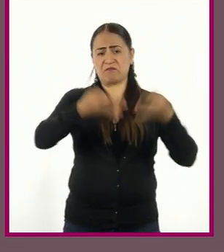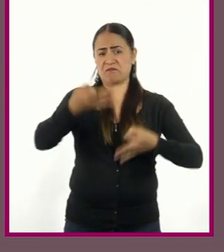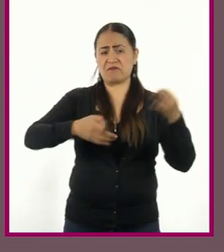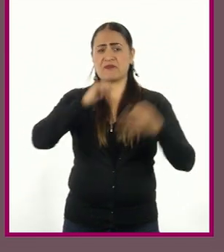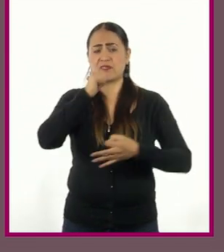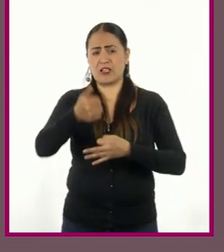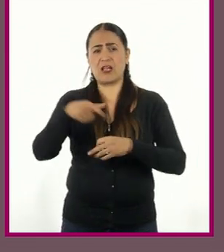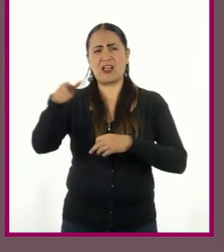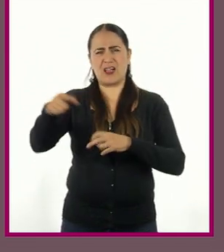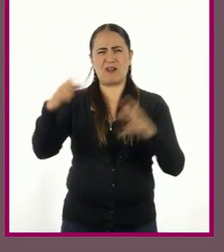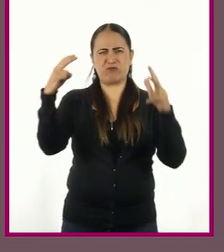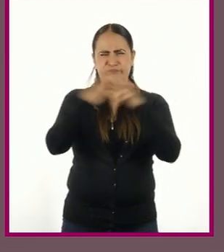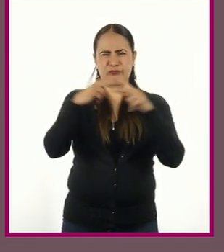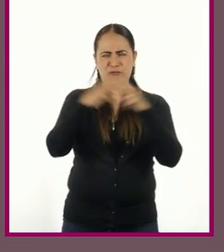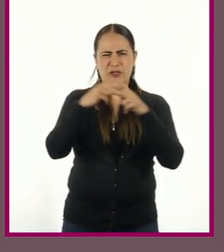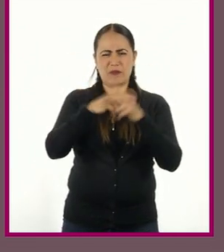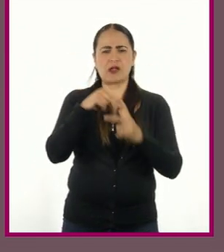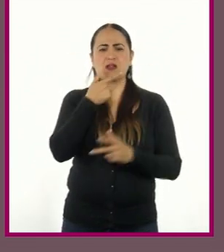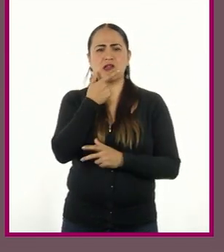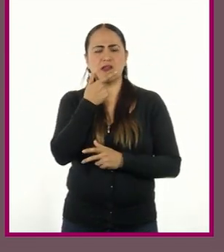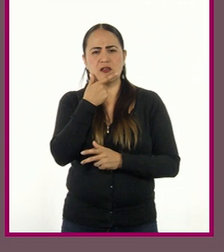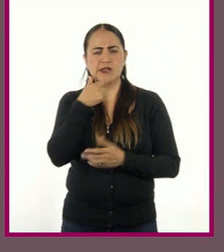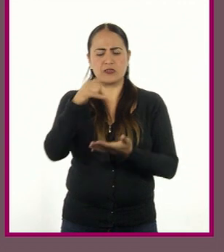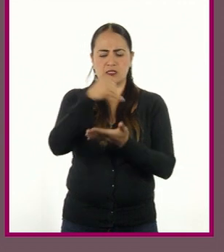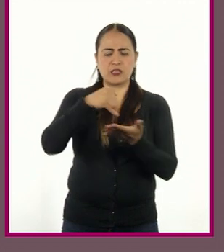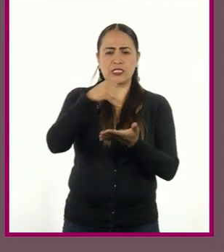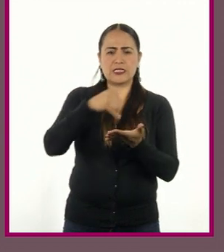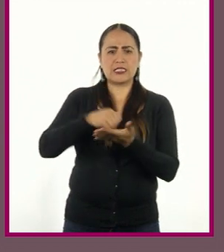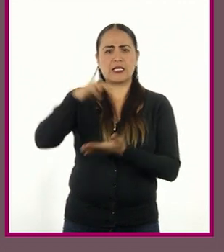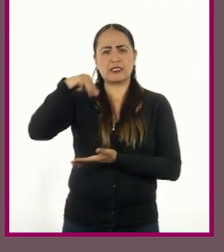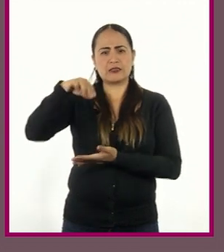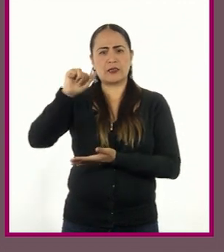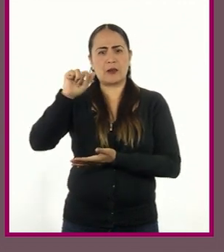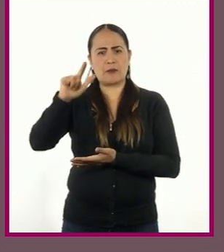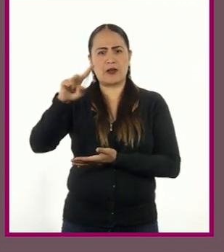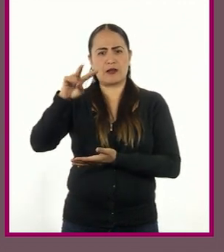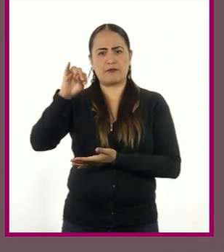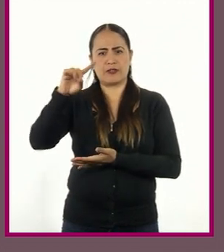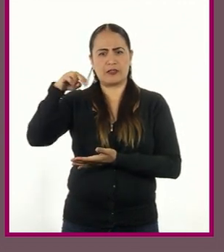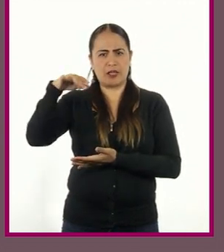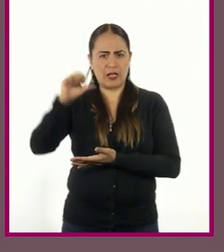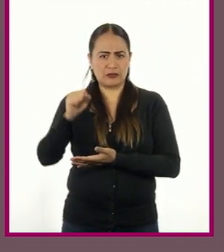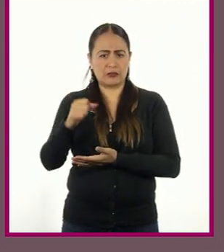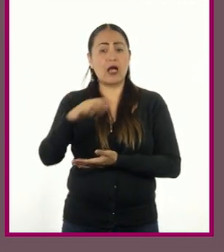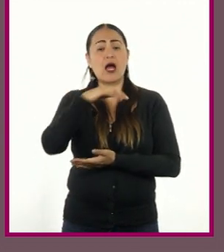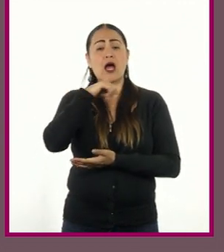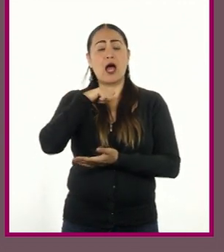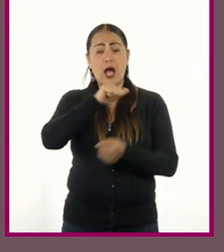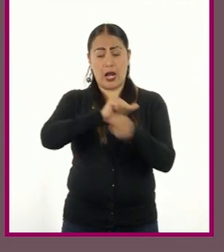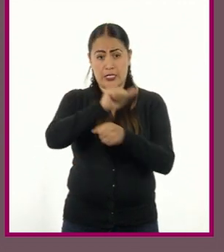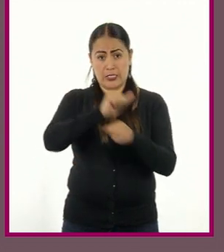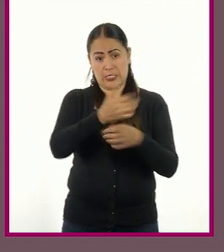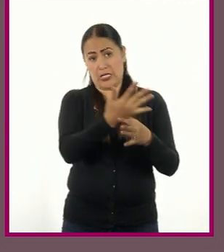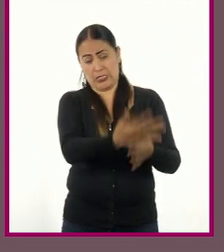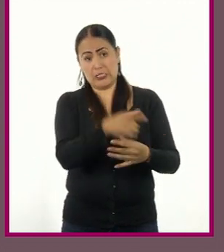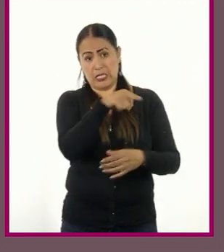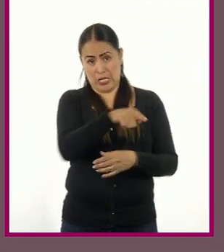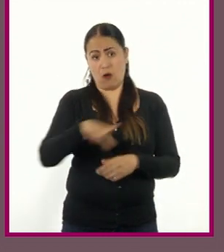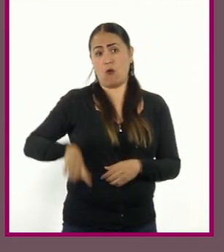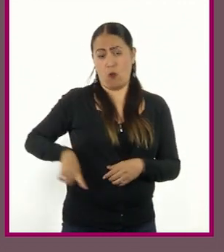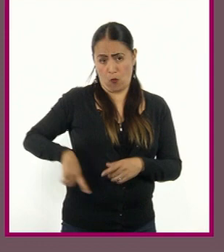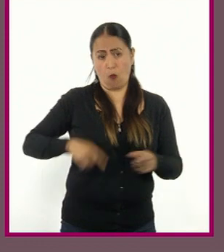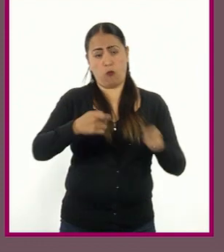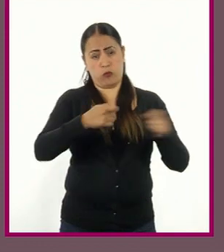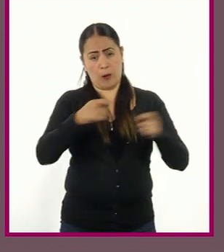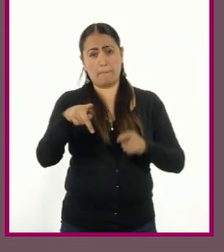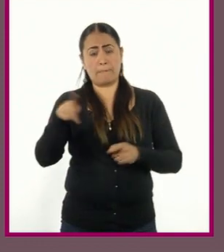con Inglaterra por el control de las Islas Malvinas. Hasta la fecha, Argentina afirma su soberanía sobre estas islas, mientras que Inglaterra